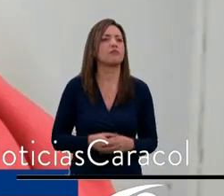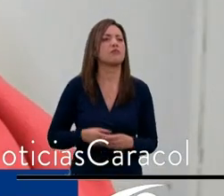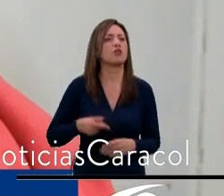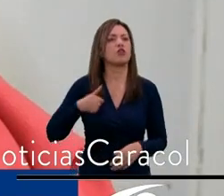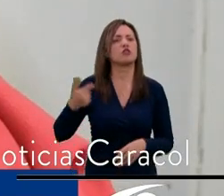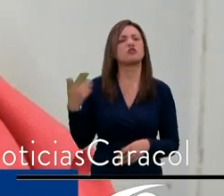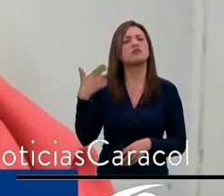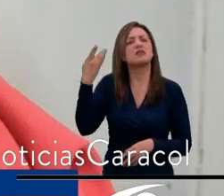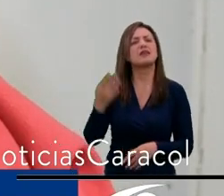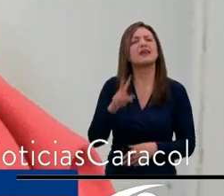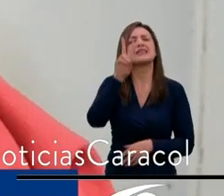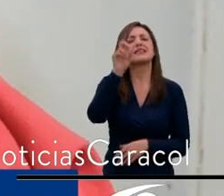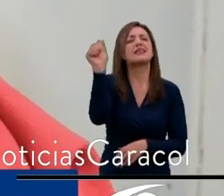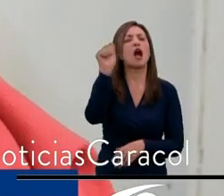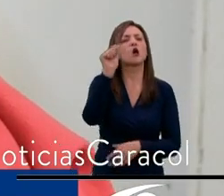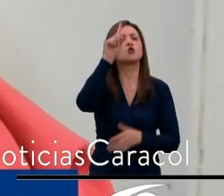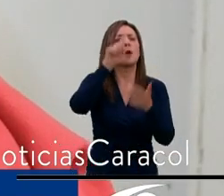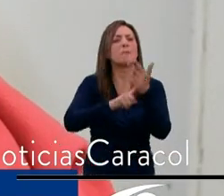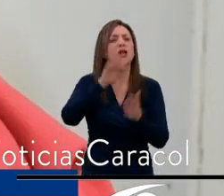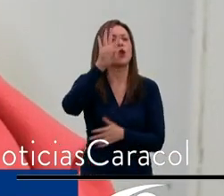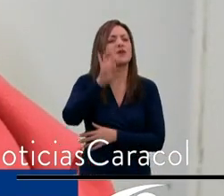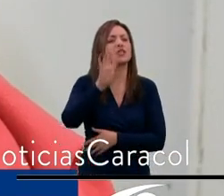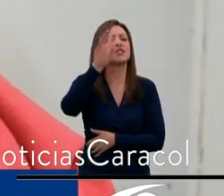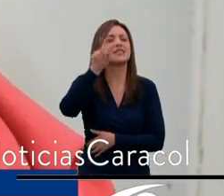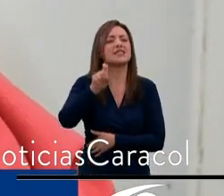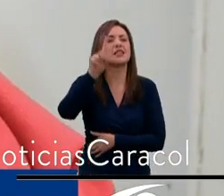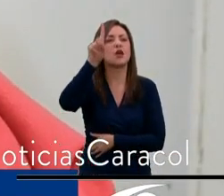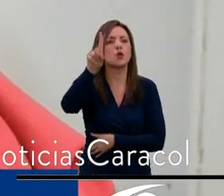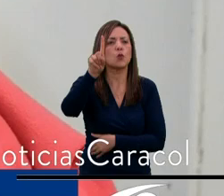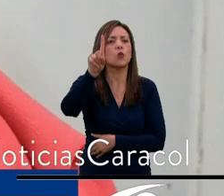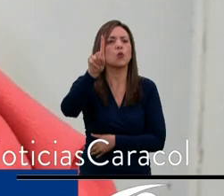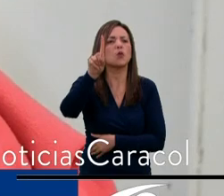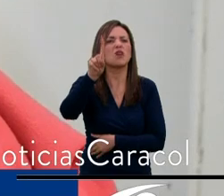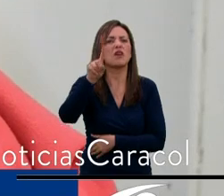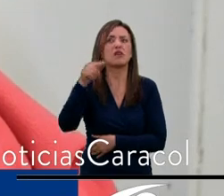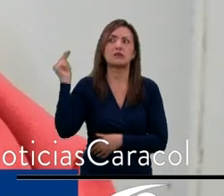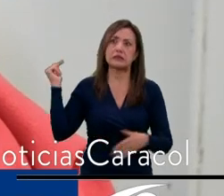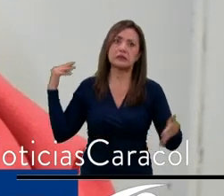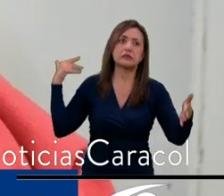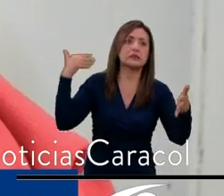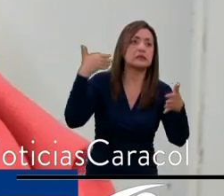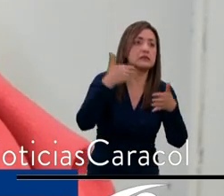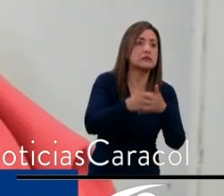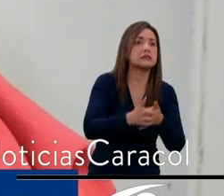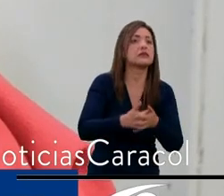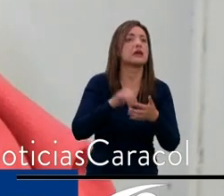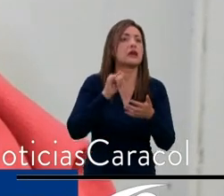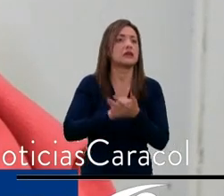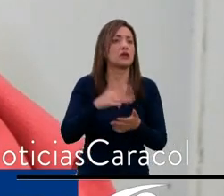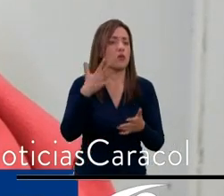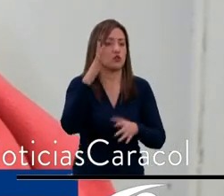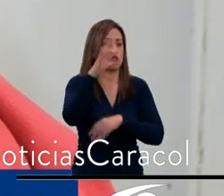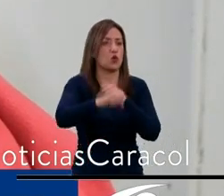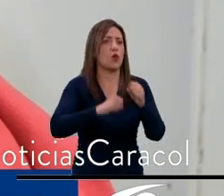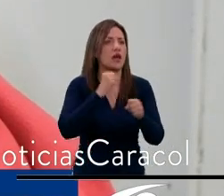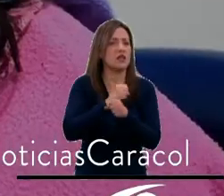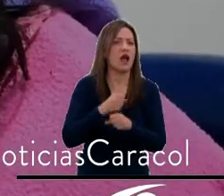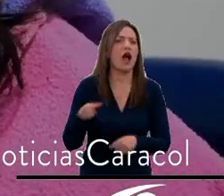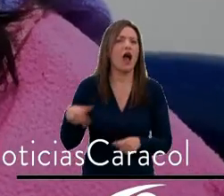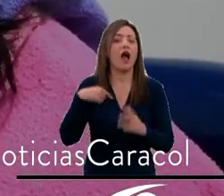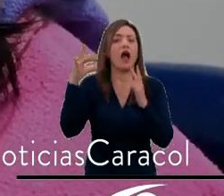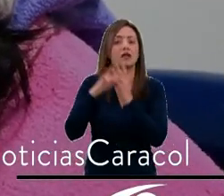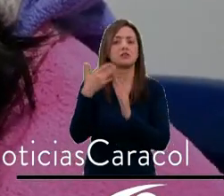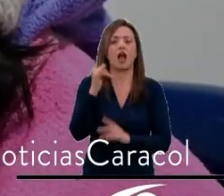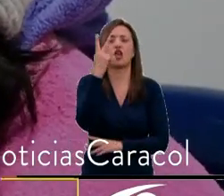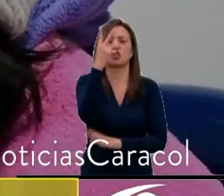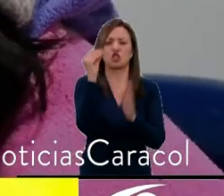de 1961. Ya para acá 50 años y después ya las dio, nos hemos casado 2 veces.